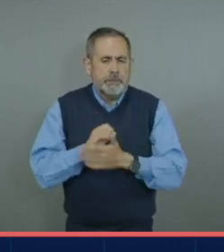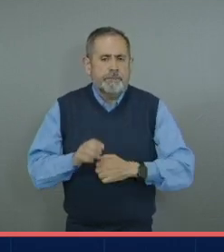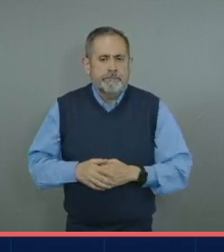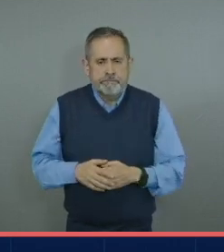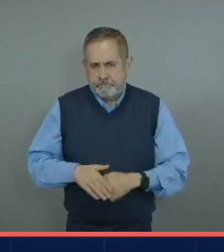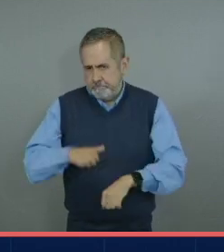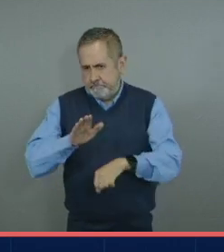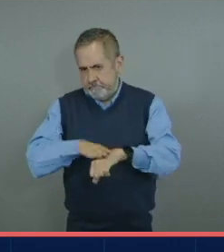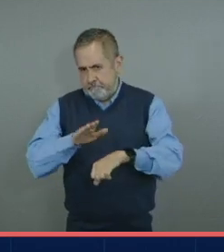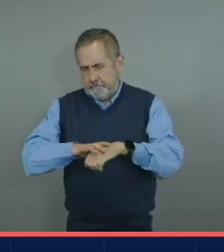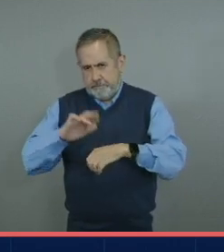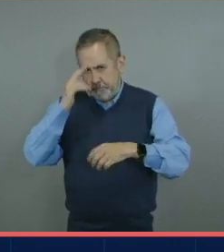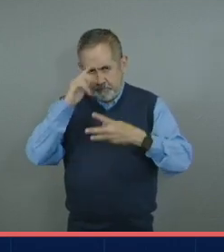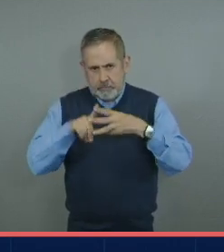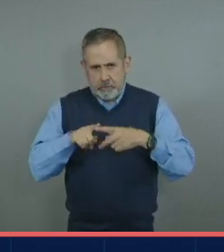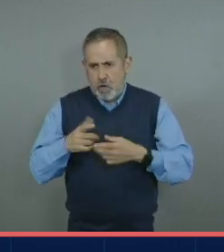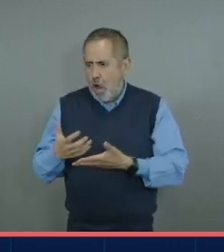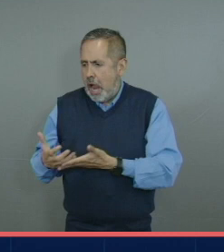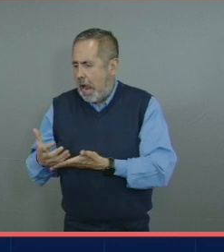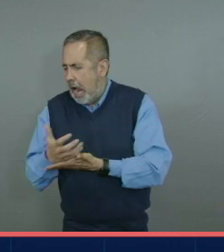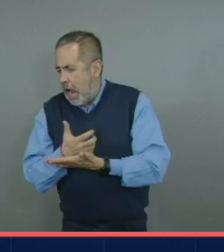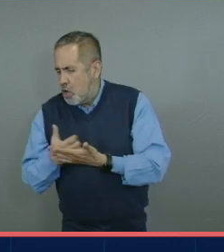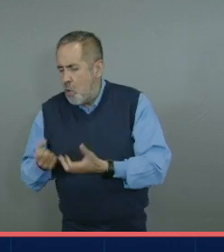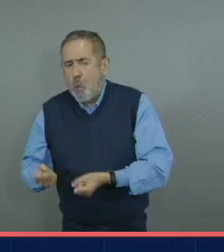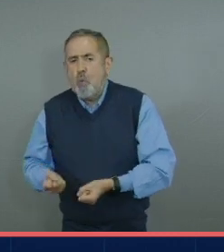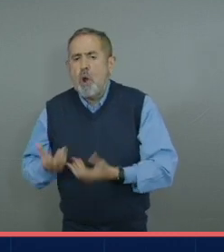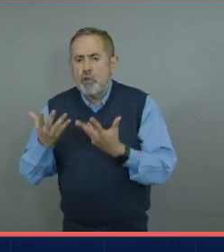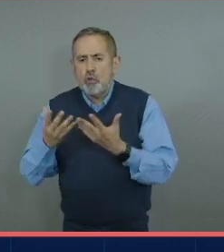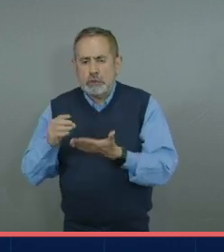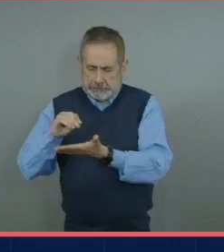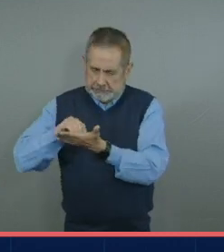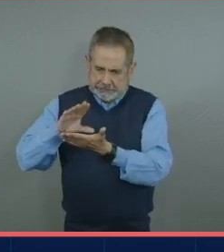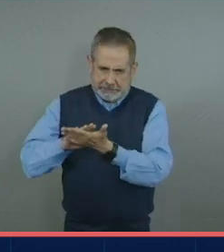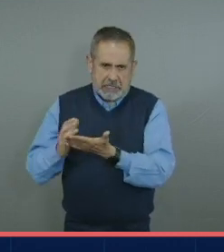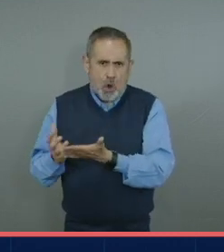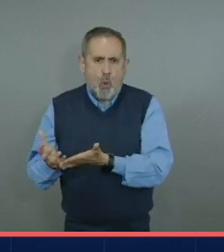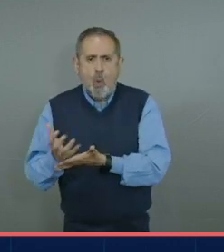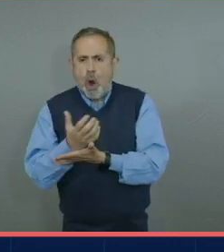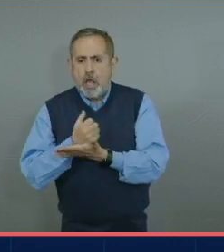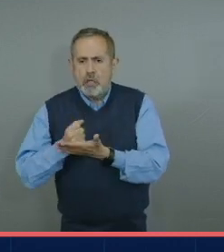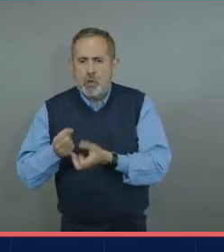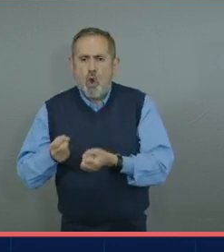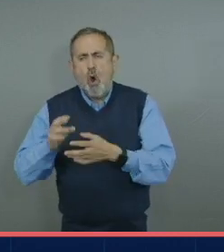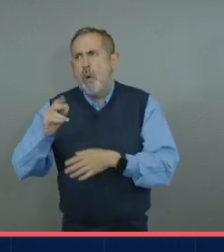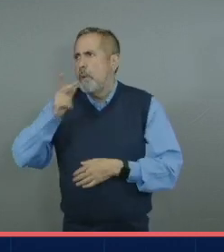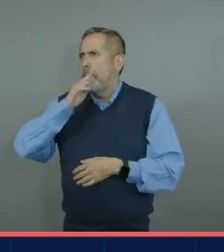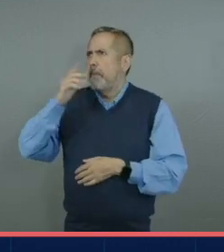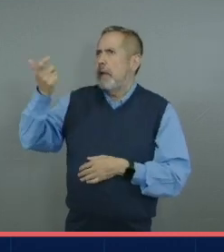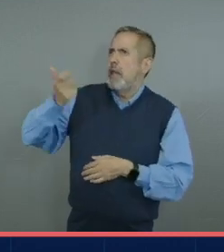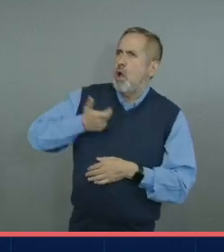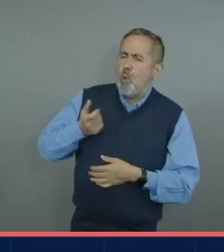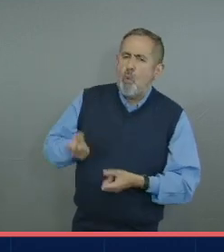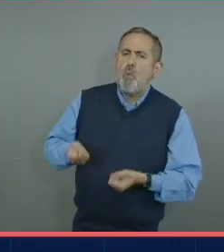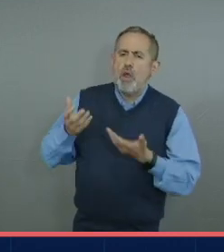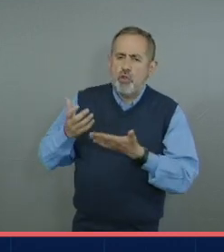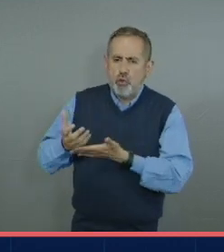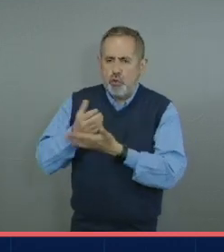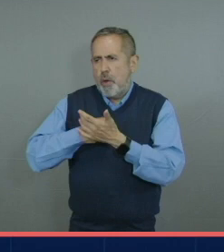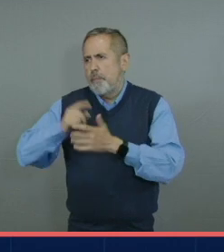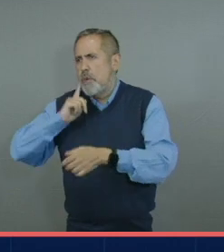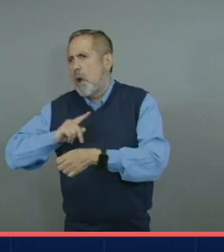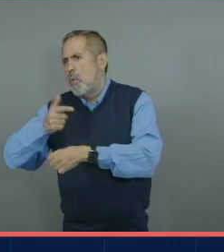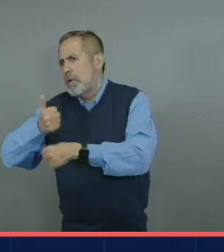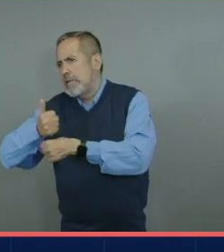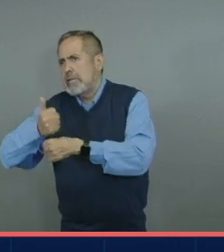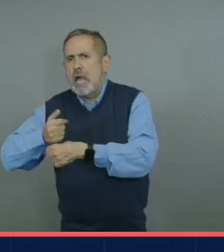por favor. ¿Cuánto gano? Acuérdense siempre, ¿cuánto gano o cuánto me da papi? ¿Cuánto me da mami? ¿Cuánto me da mi abuelito,